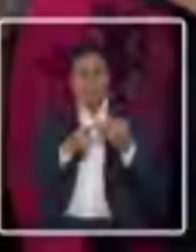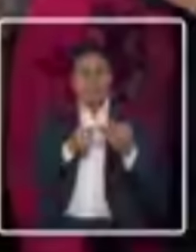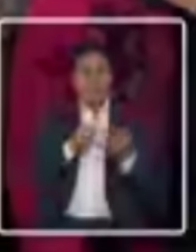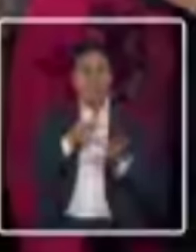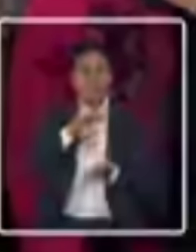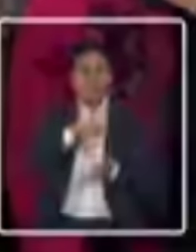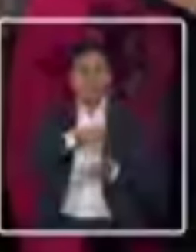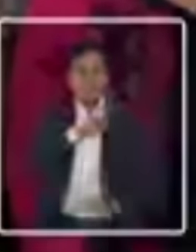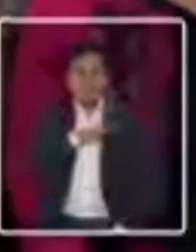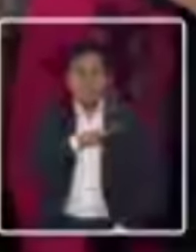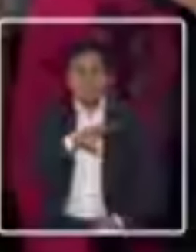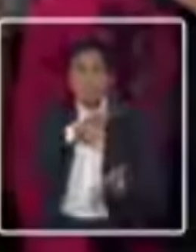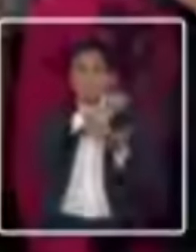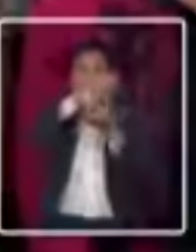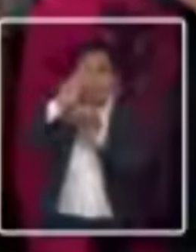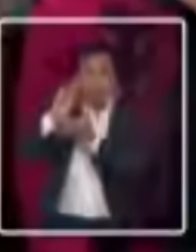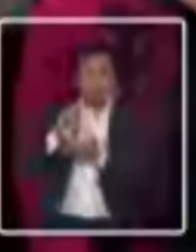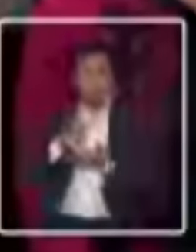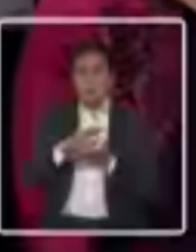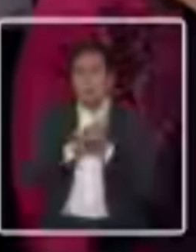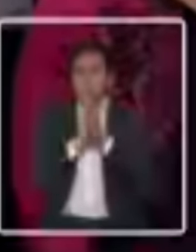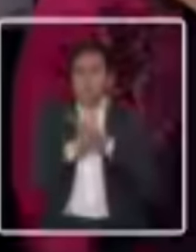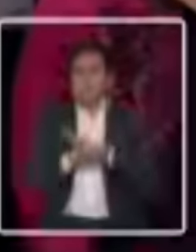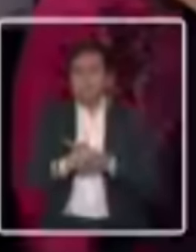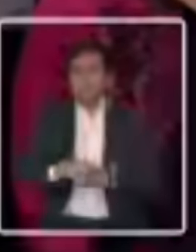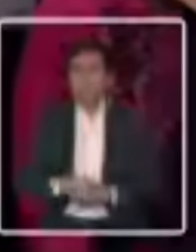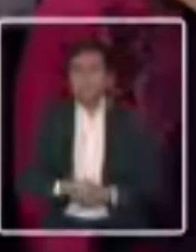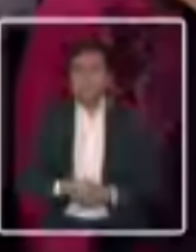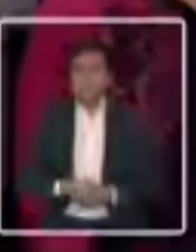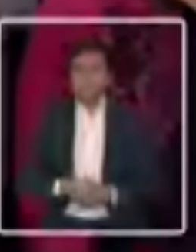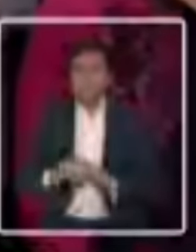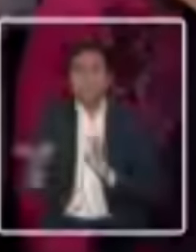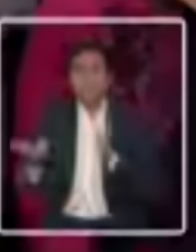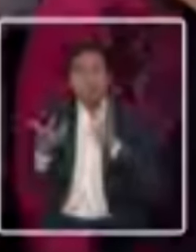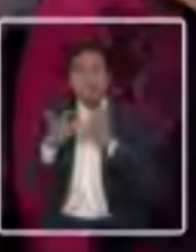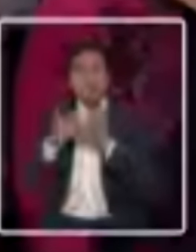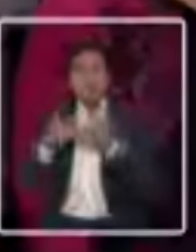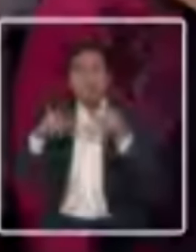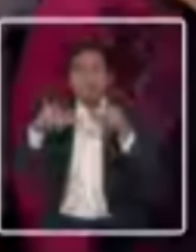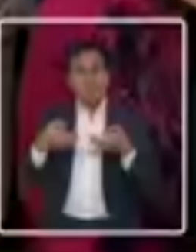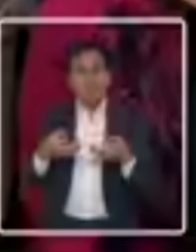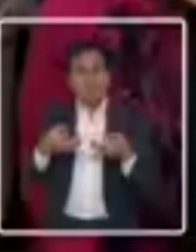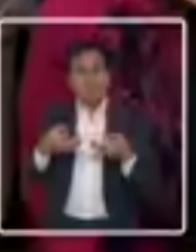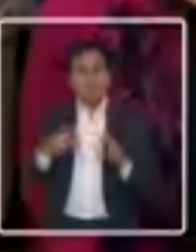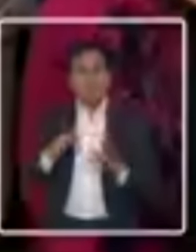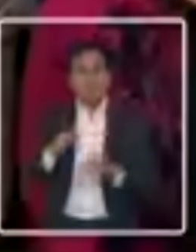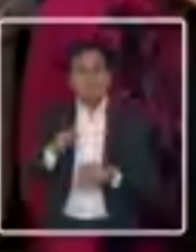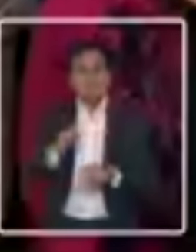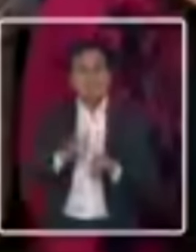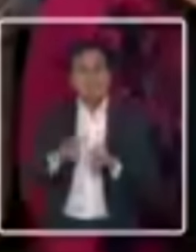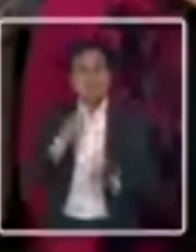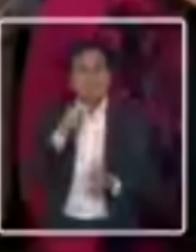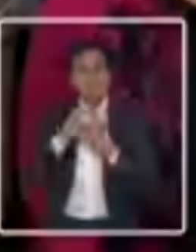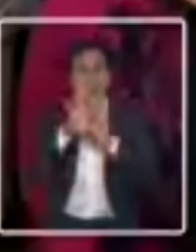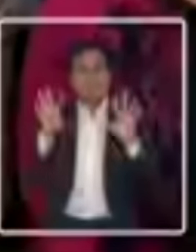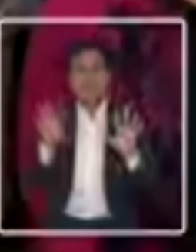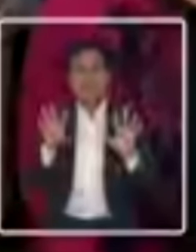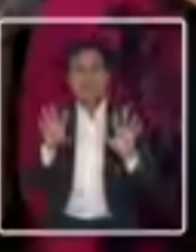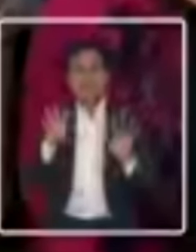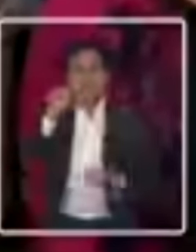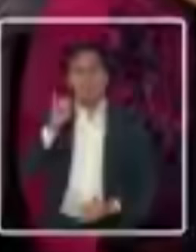instancias, tanto nacionales como internacionales. De manera coherente, hemos tenido una voz clara en las